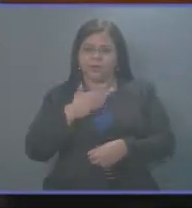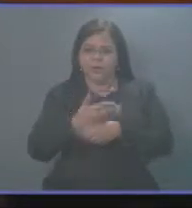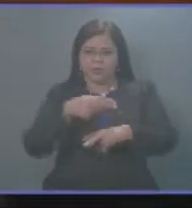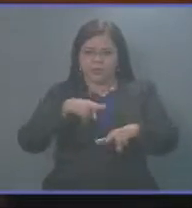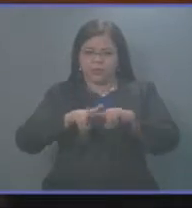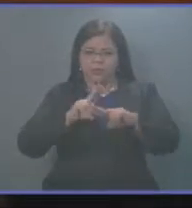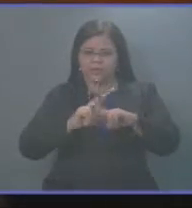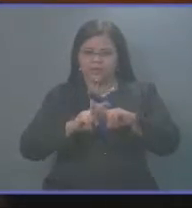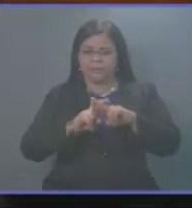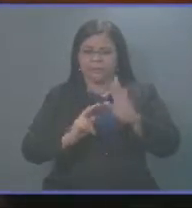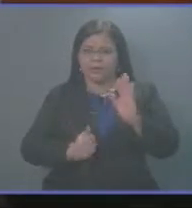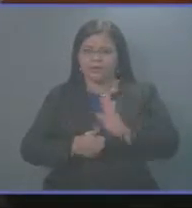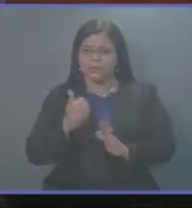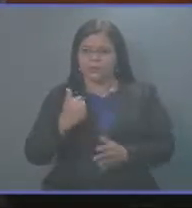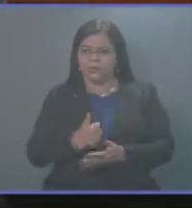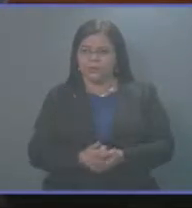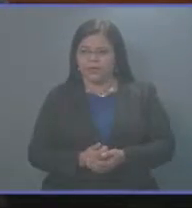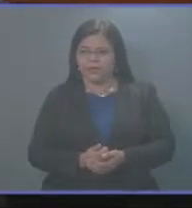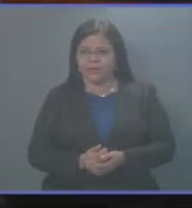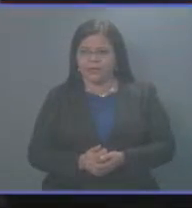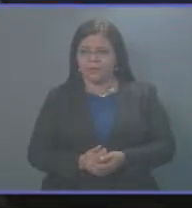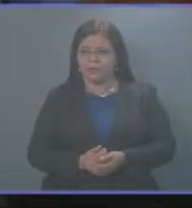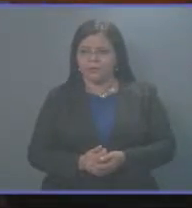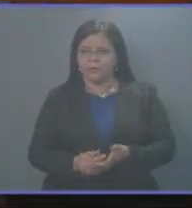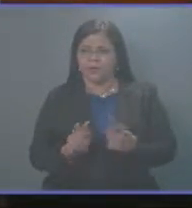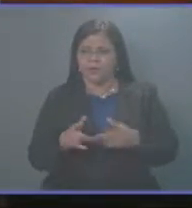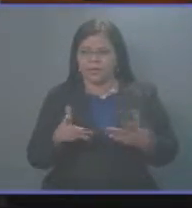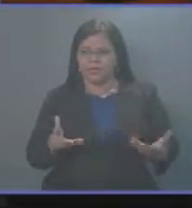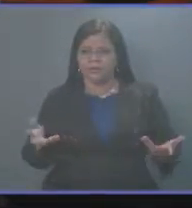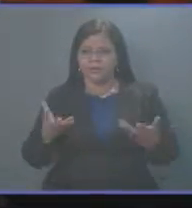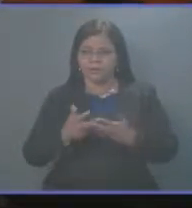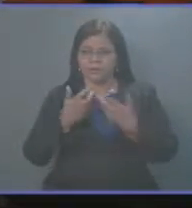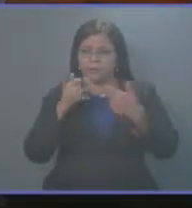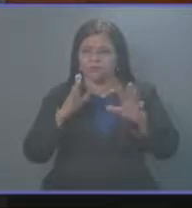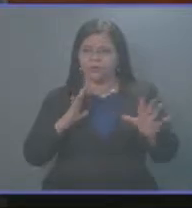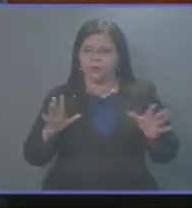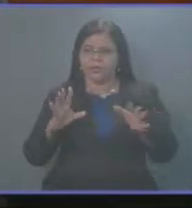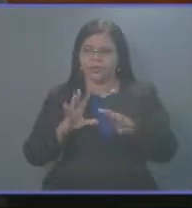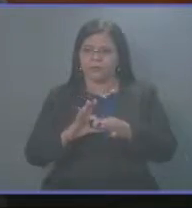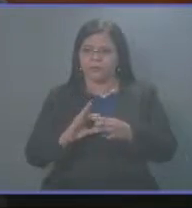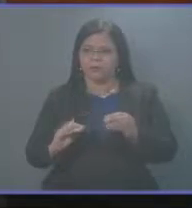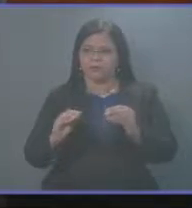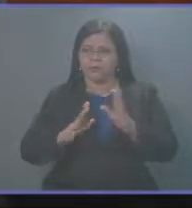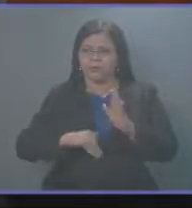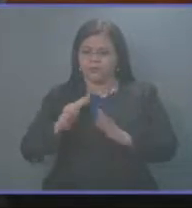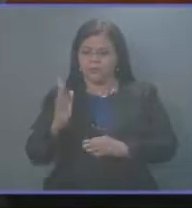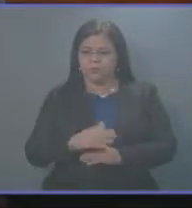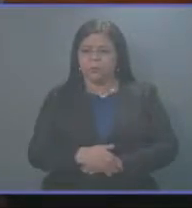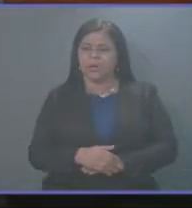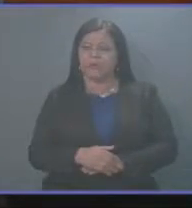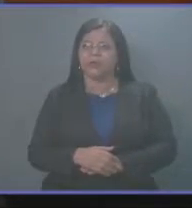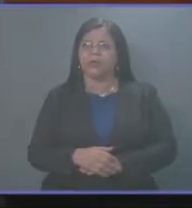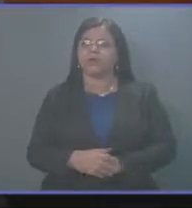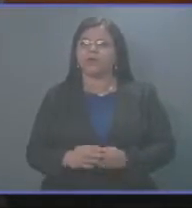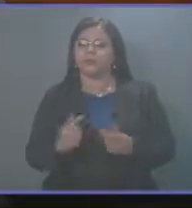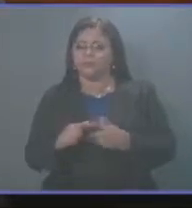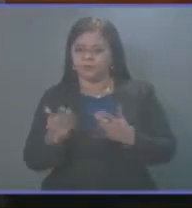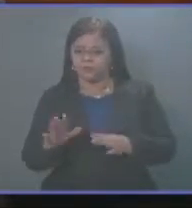Republicana Nacionalista en el presente decreto, ya que consideramos que es de plena